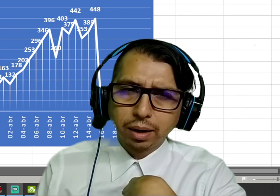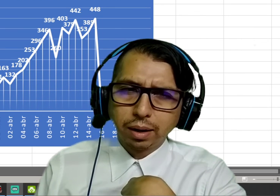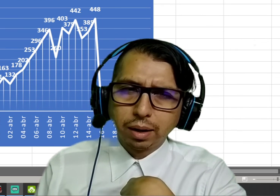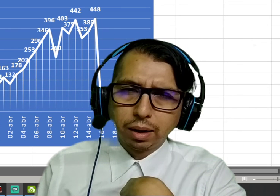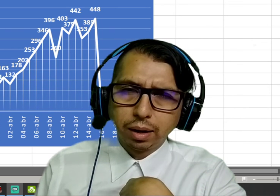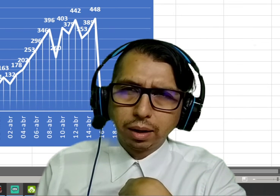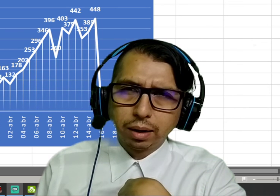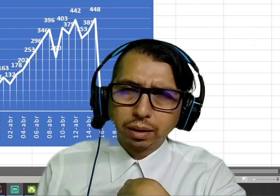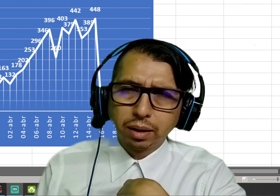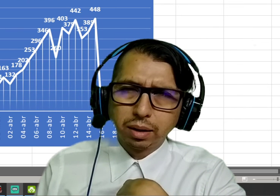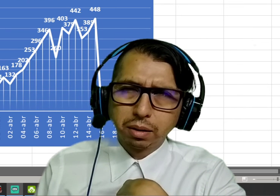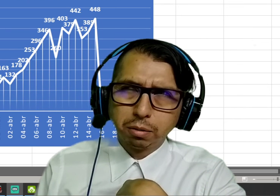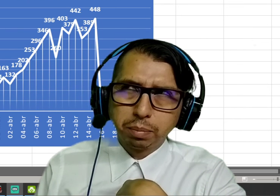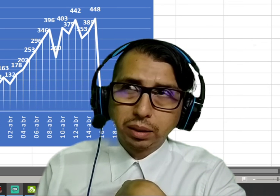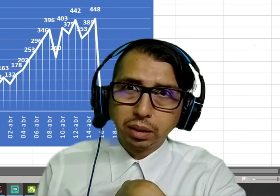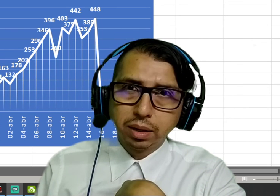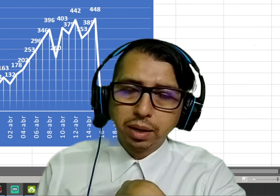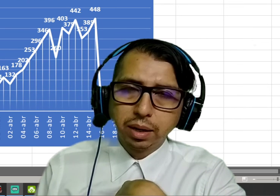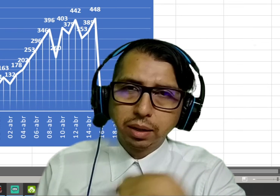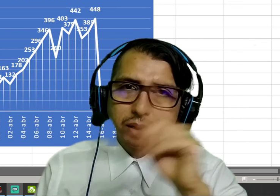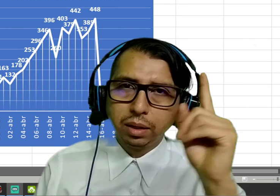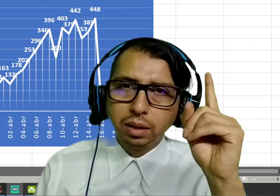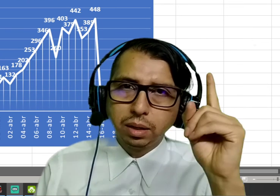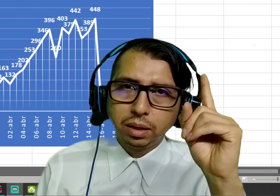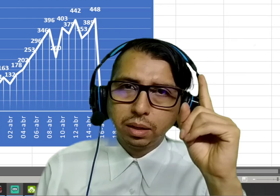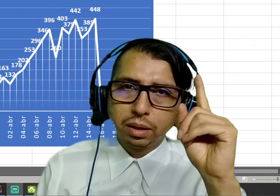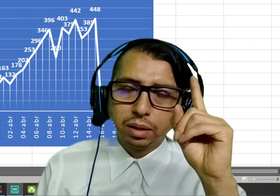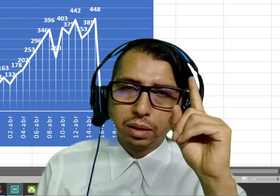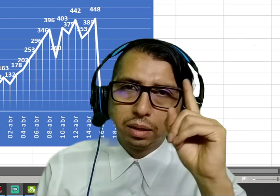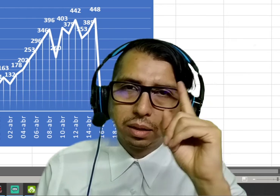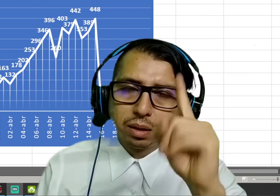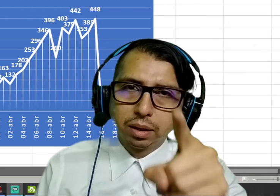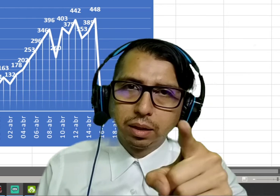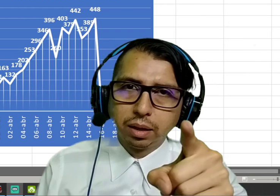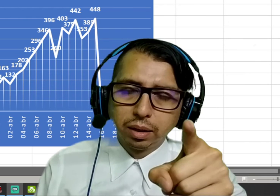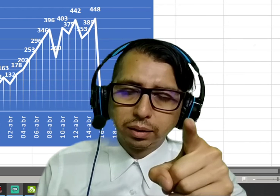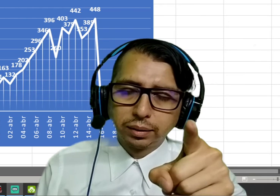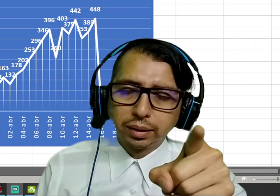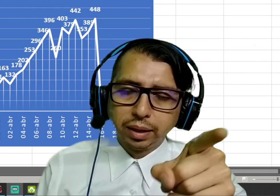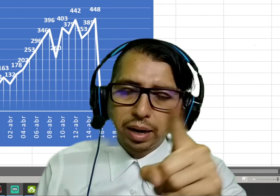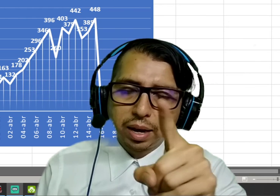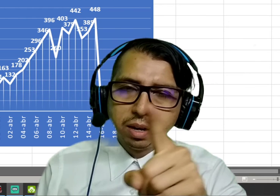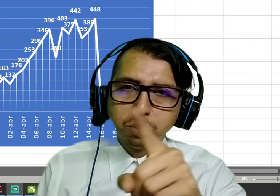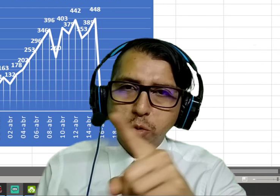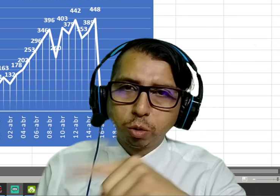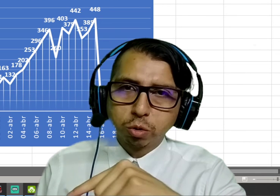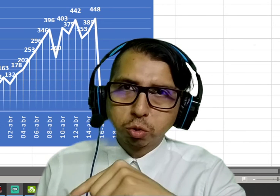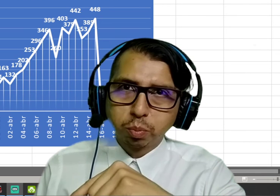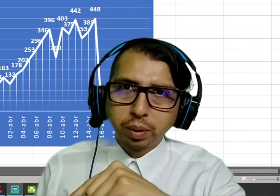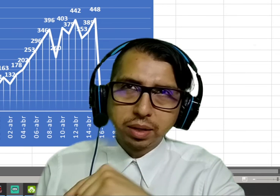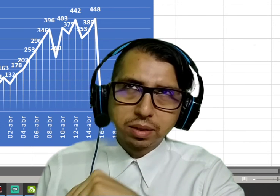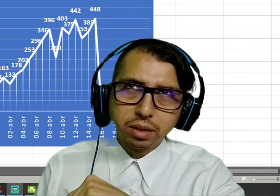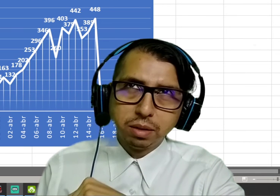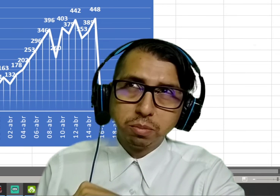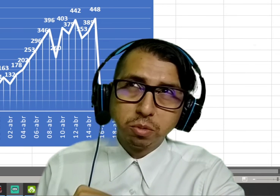una cardiopatía y era